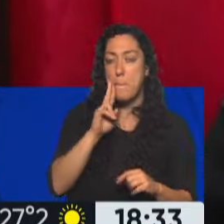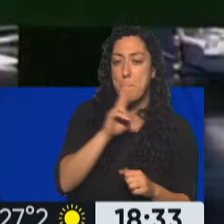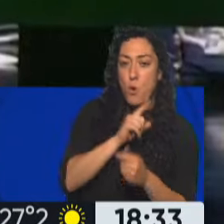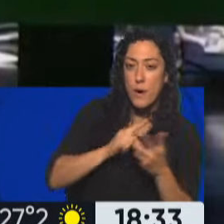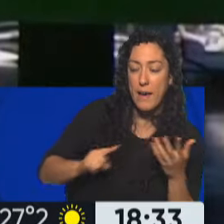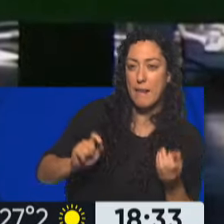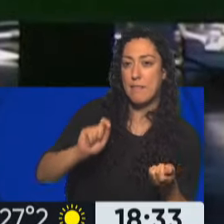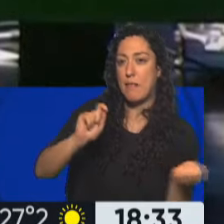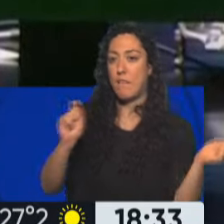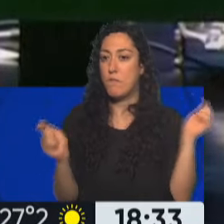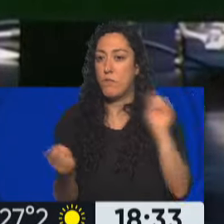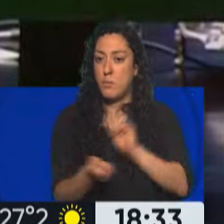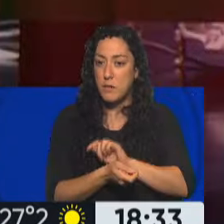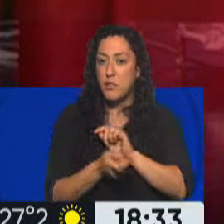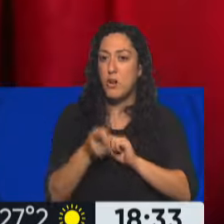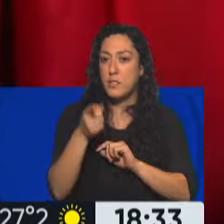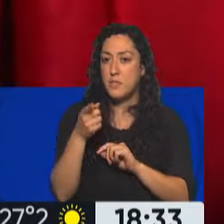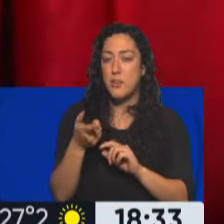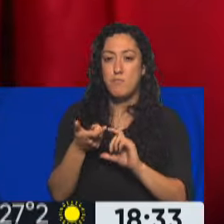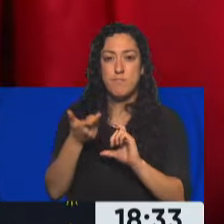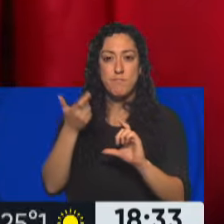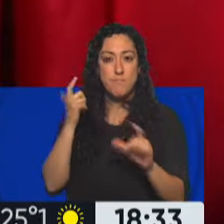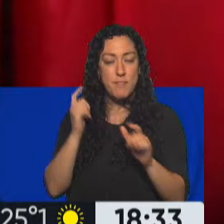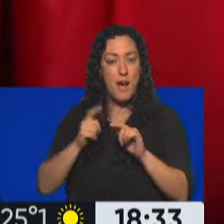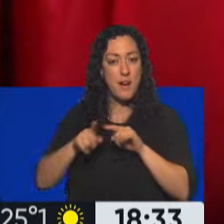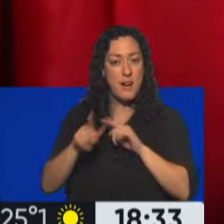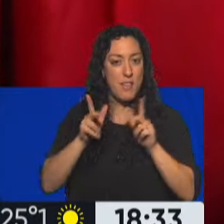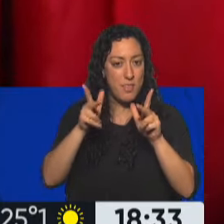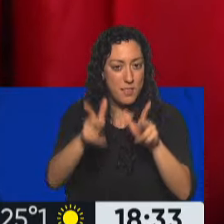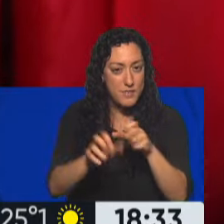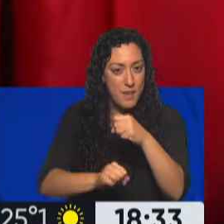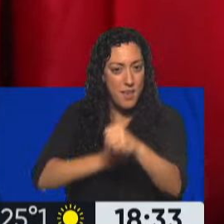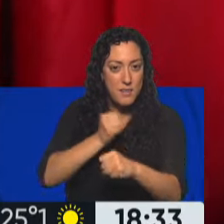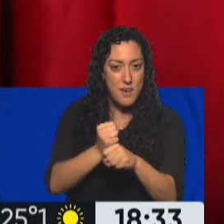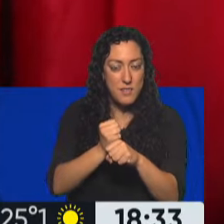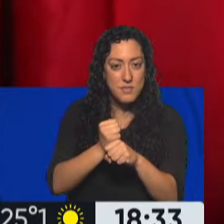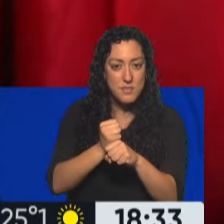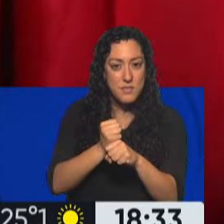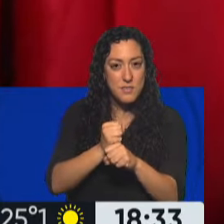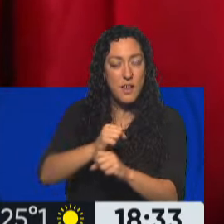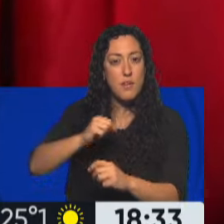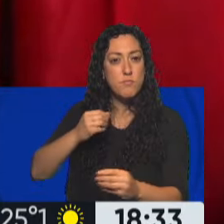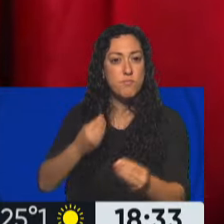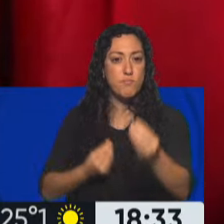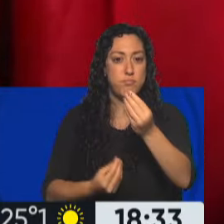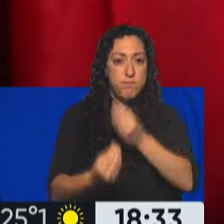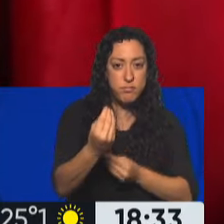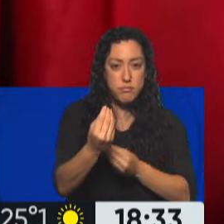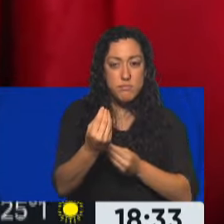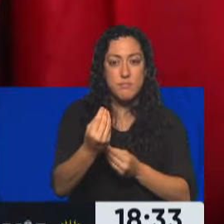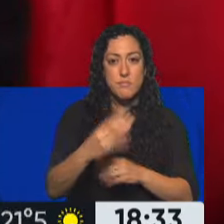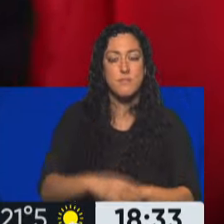en varias oportunidades durante su carrera, hasta suceder a su aliado político Andrés Manuel López Obrador, líder del partido